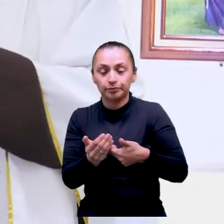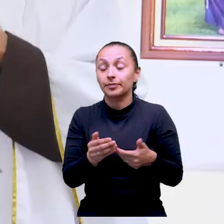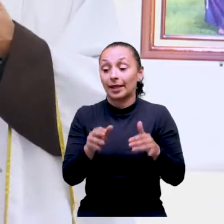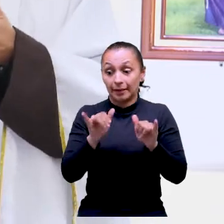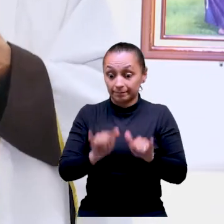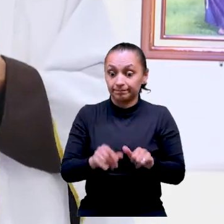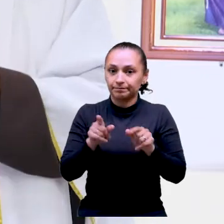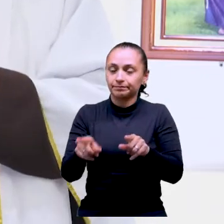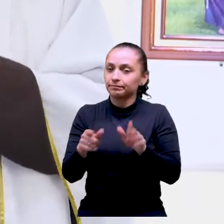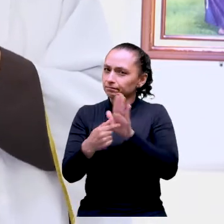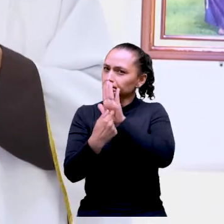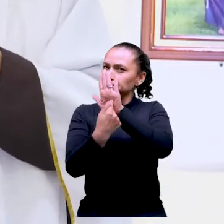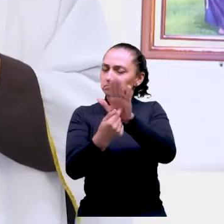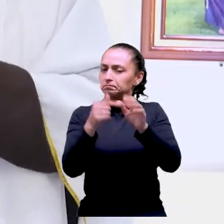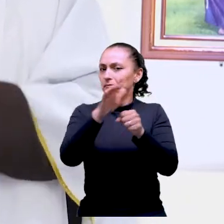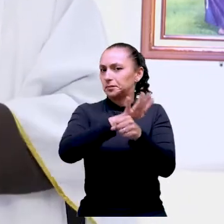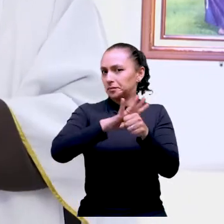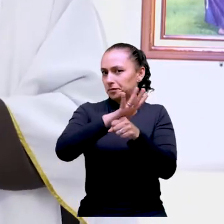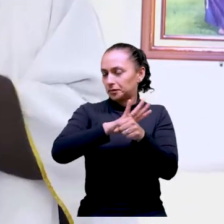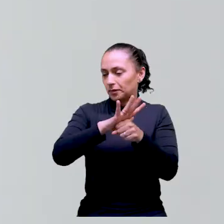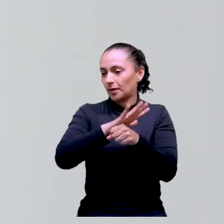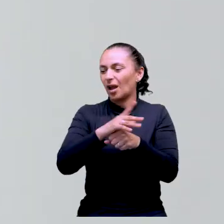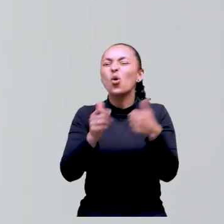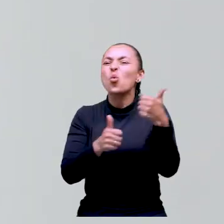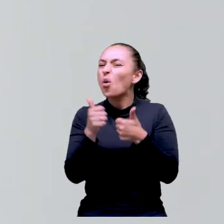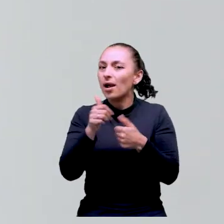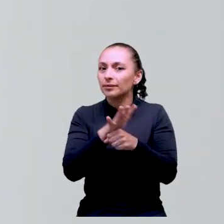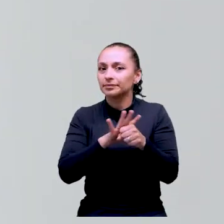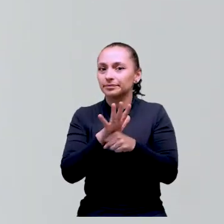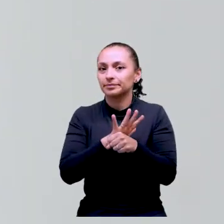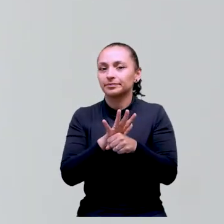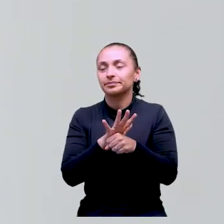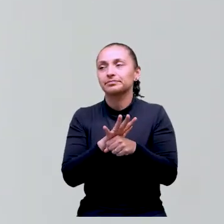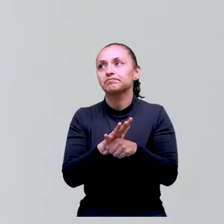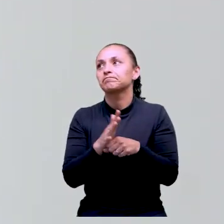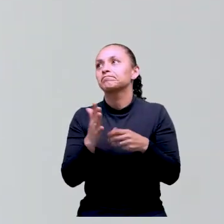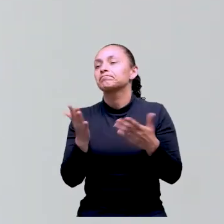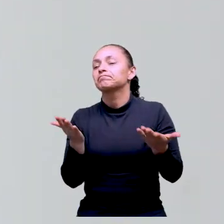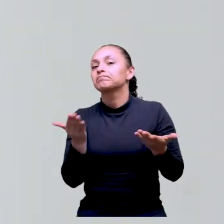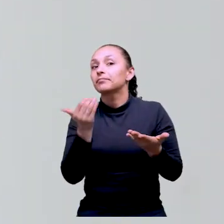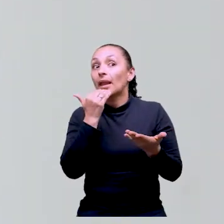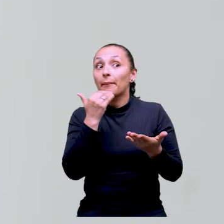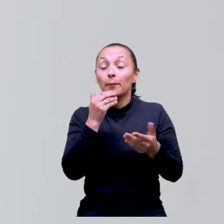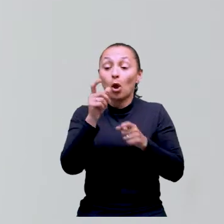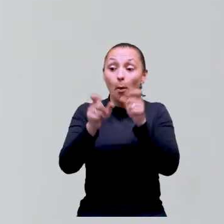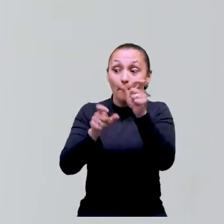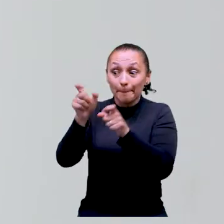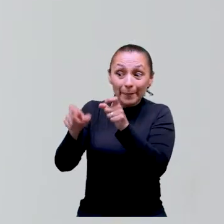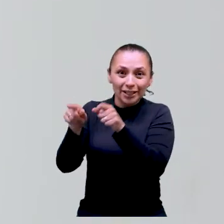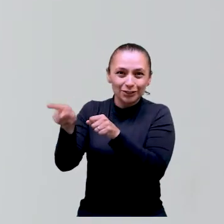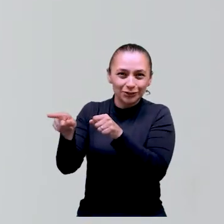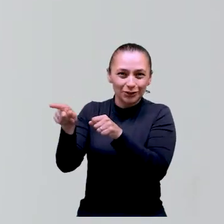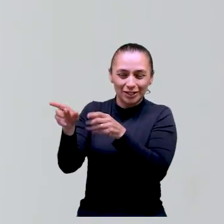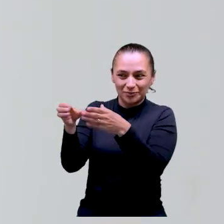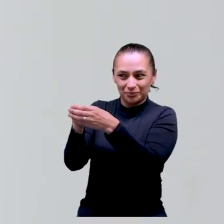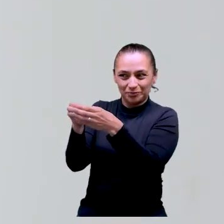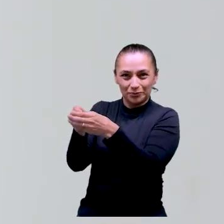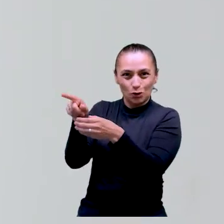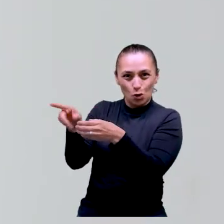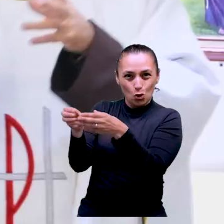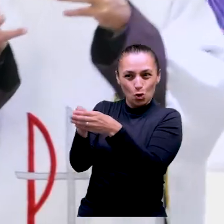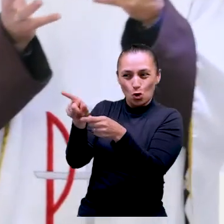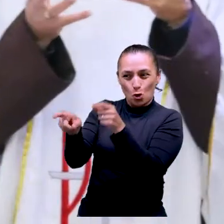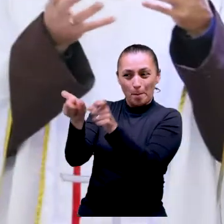en un proceso y aquí se presenta una situación y qué situación se presenta que si